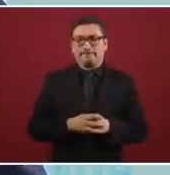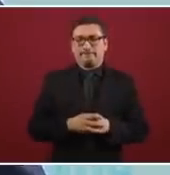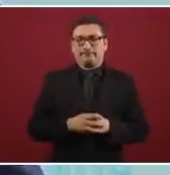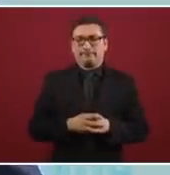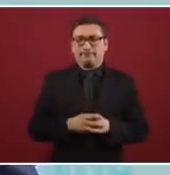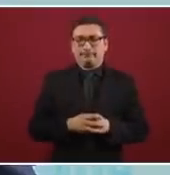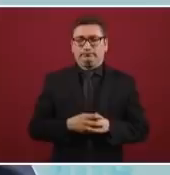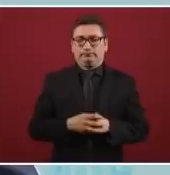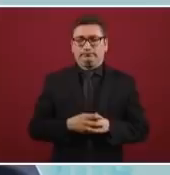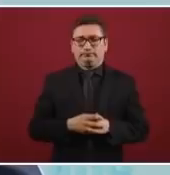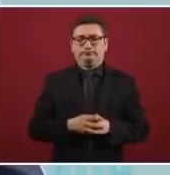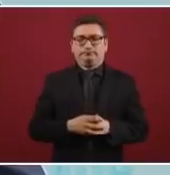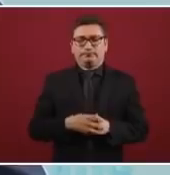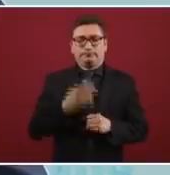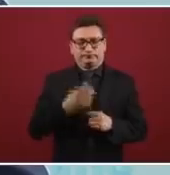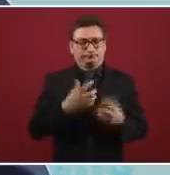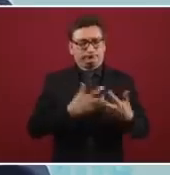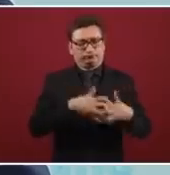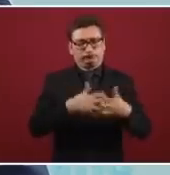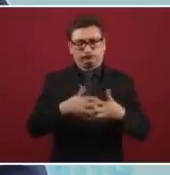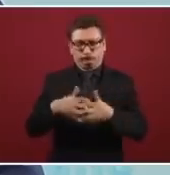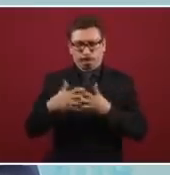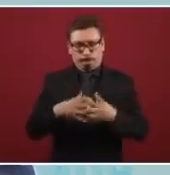de rehabilitación.